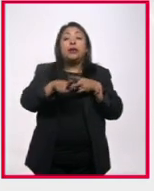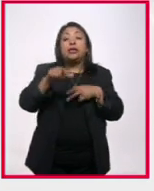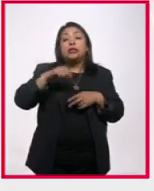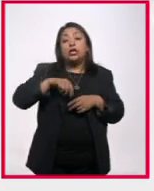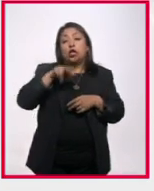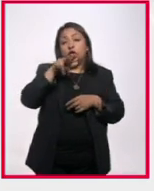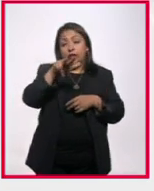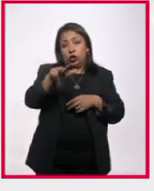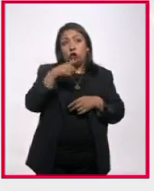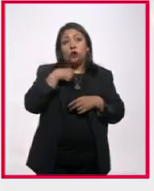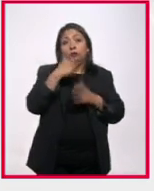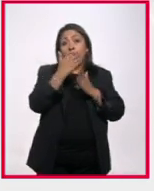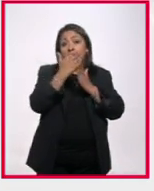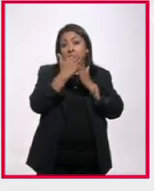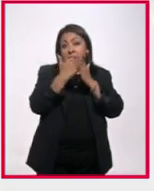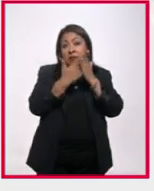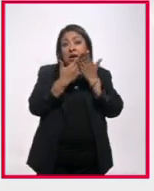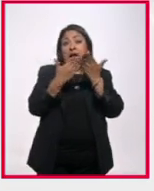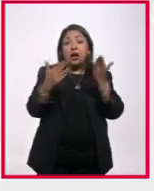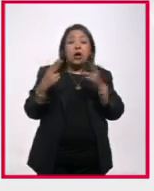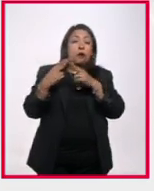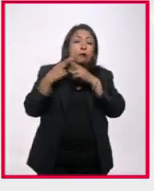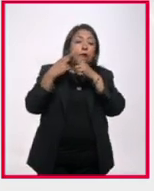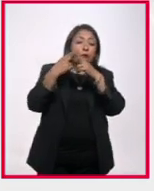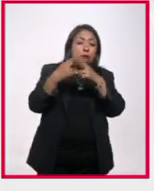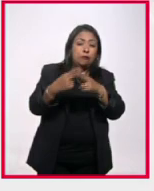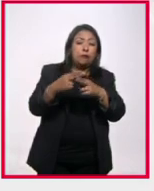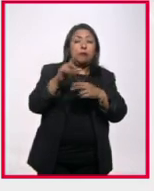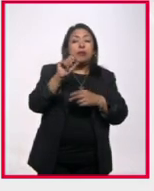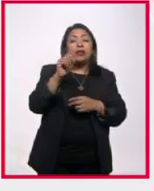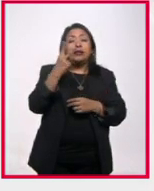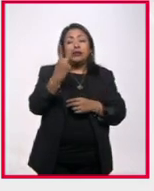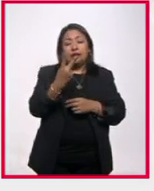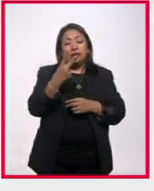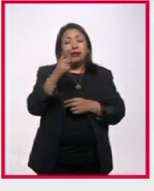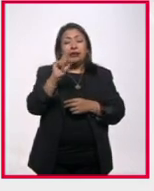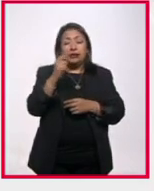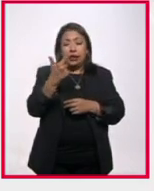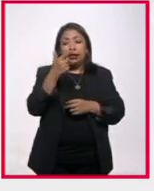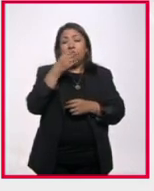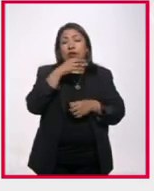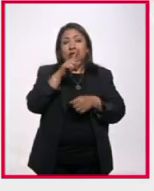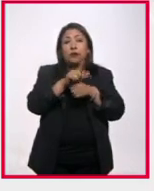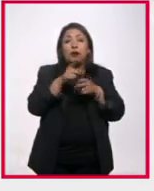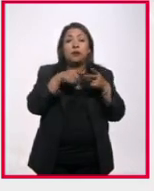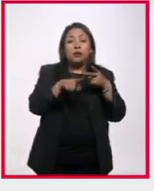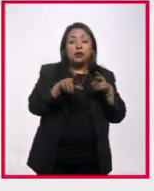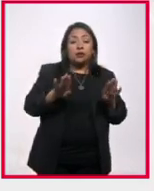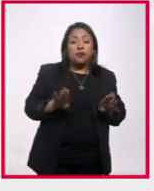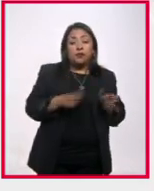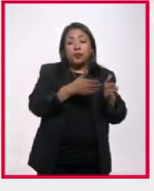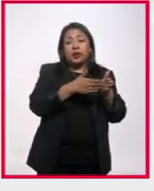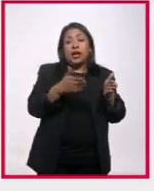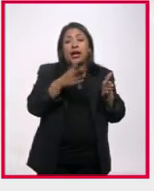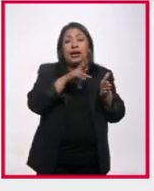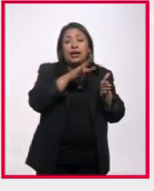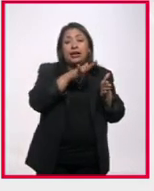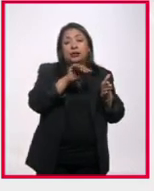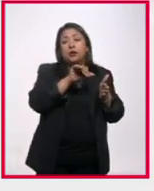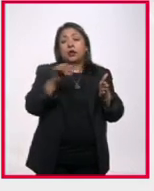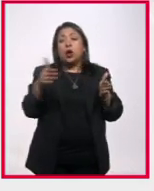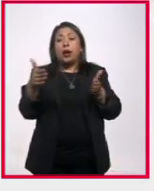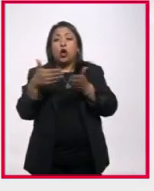El repertorio que se interpretará en esta 27ª edición del festival irá del Renacimiento a lo contemporáneo.